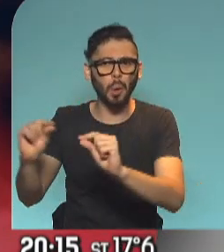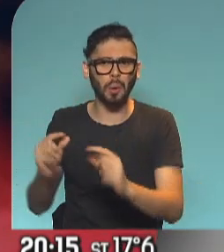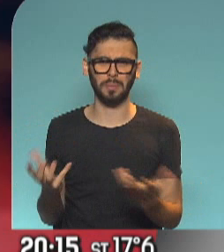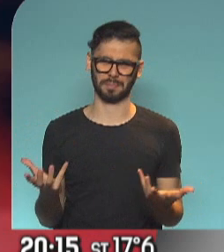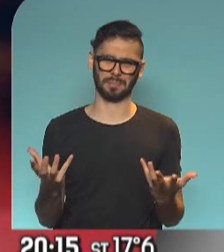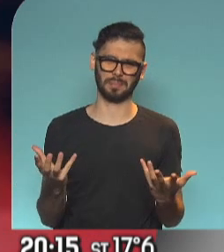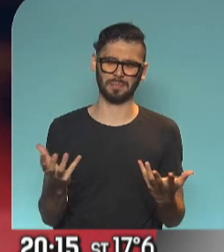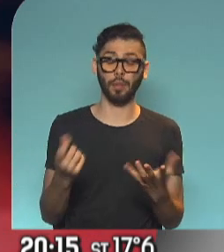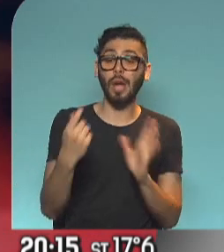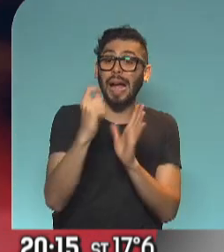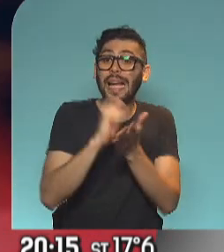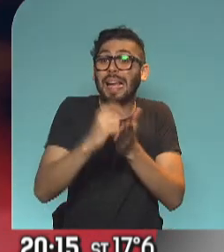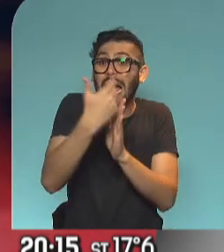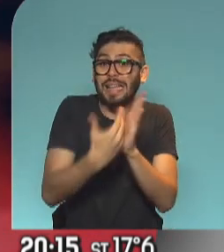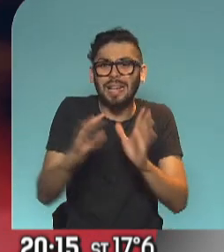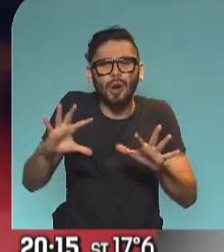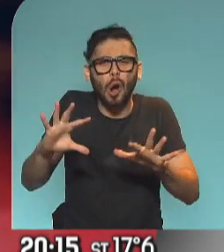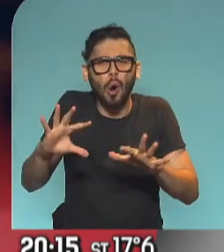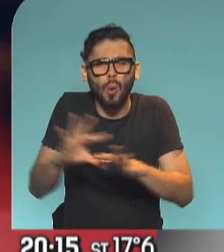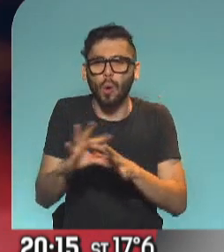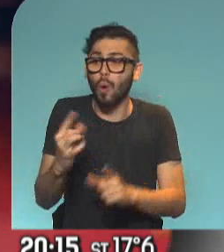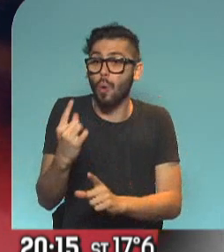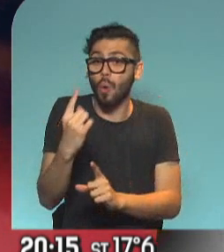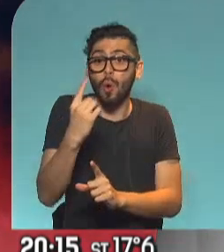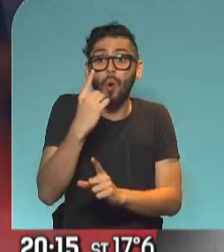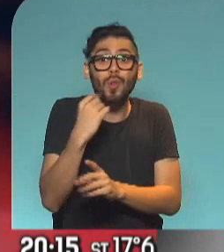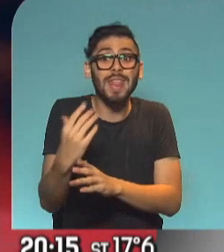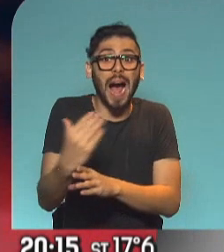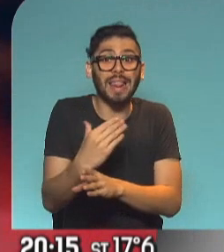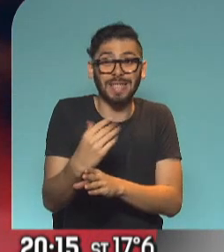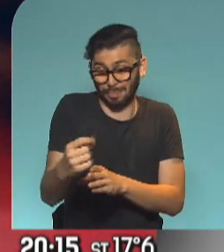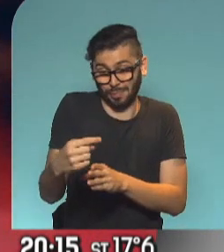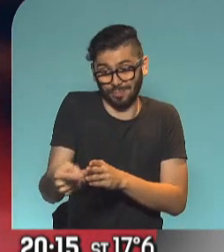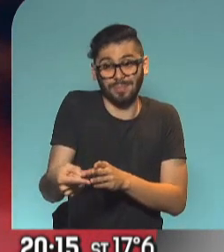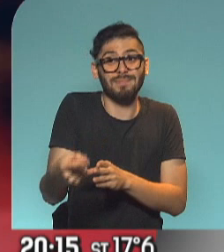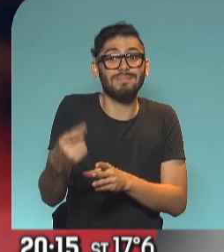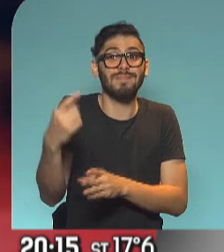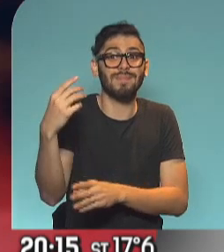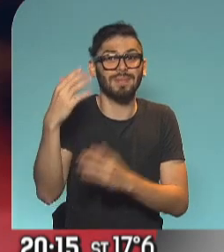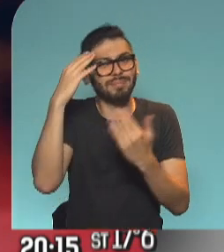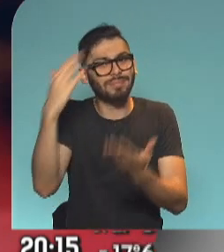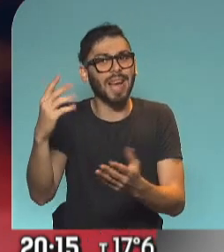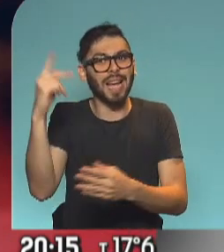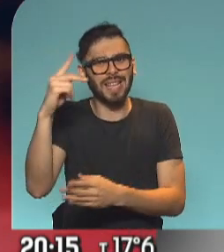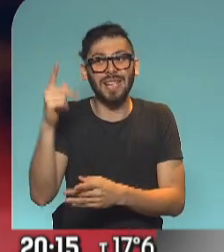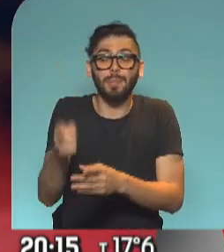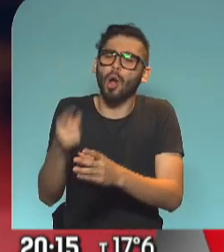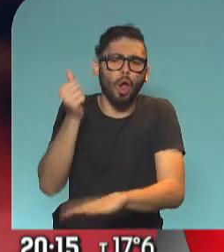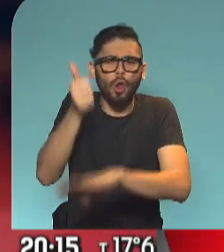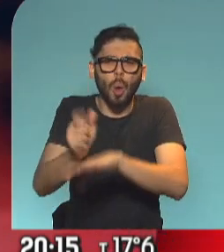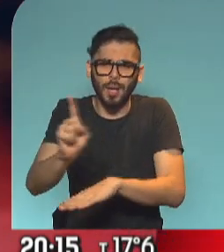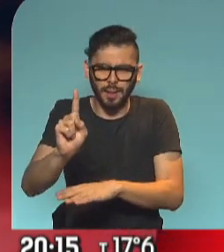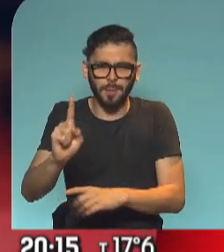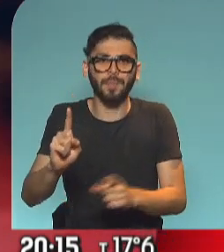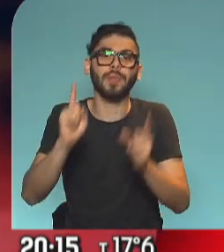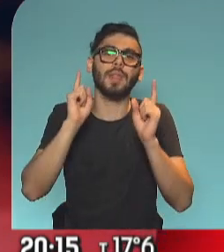un día antes de... Claro, un día antes de todos estos homenajes de los que Cristina no va a participar, pero ella también, bueno, por supuesto, ratifica